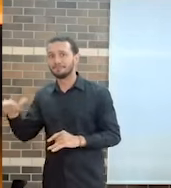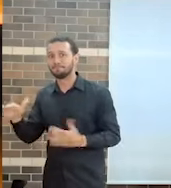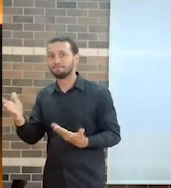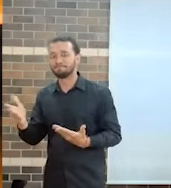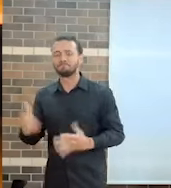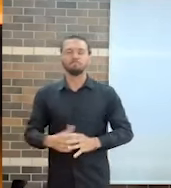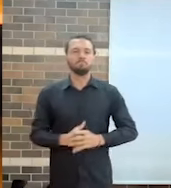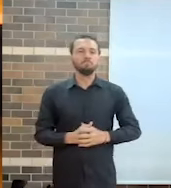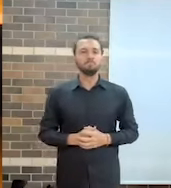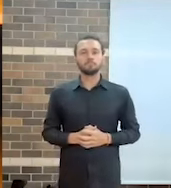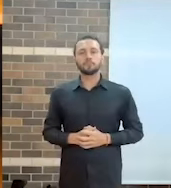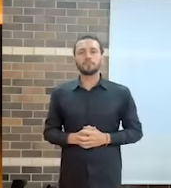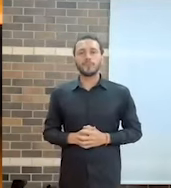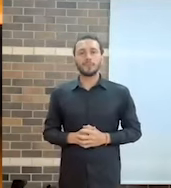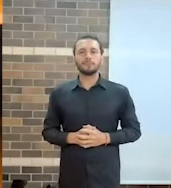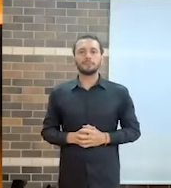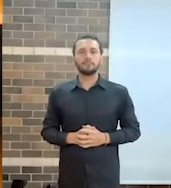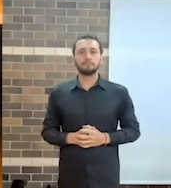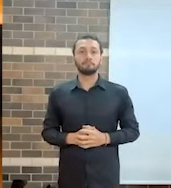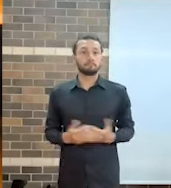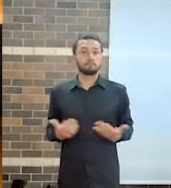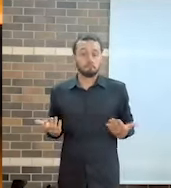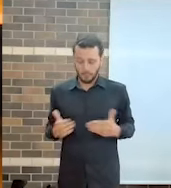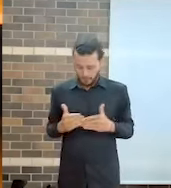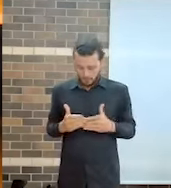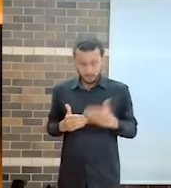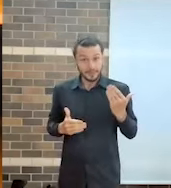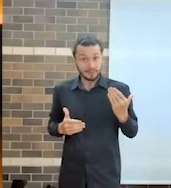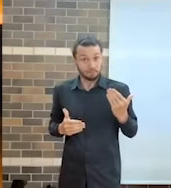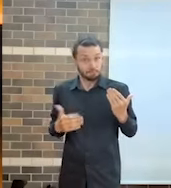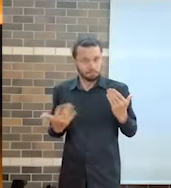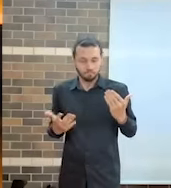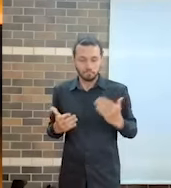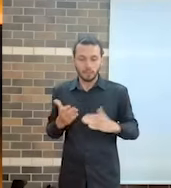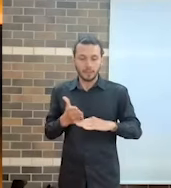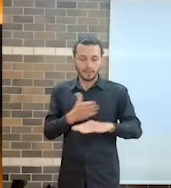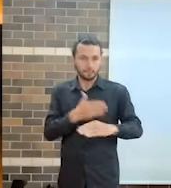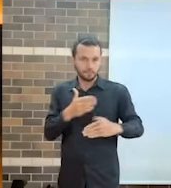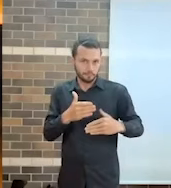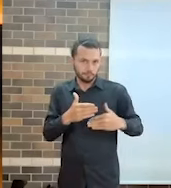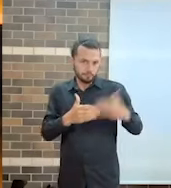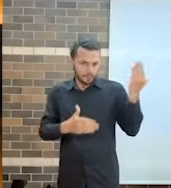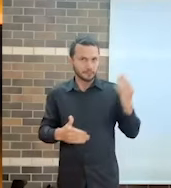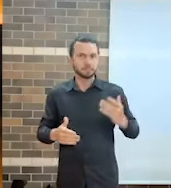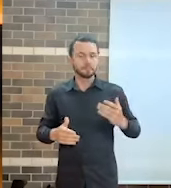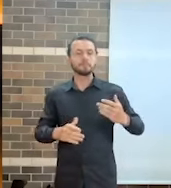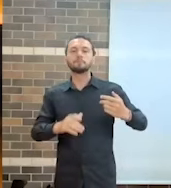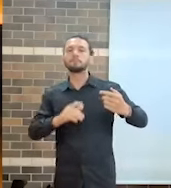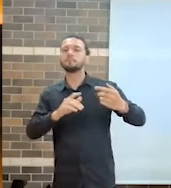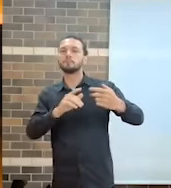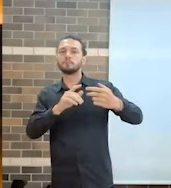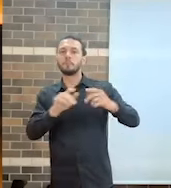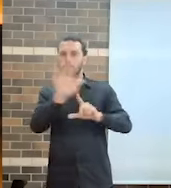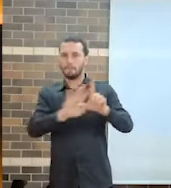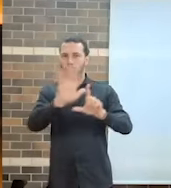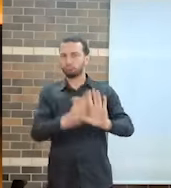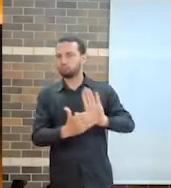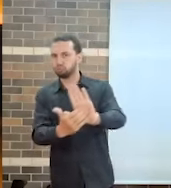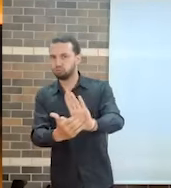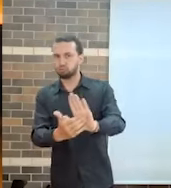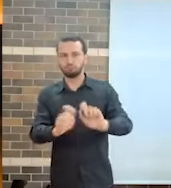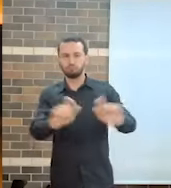Entonces, para iniciar este espacio, vamos a abrir con dos videos. También